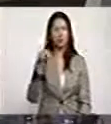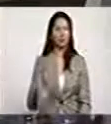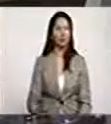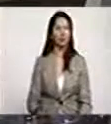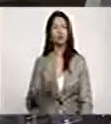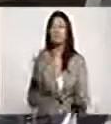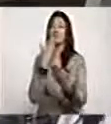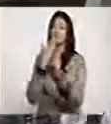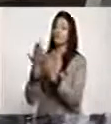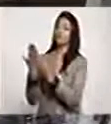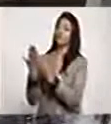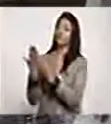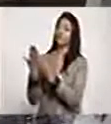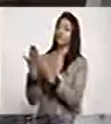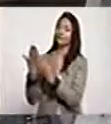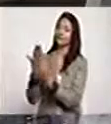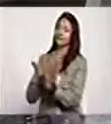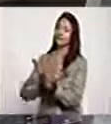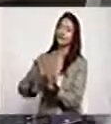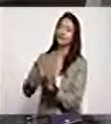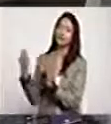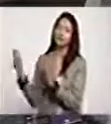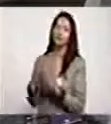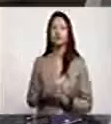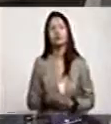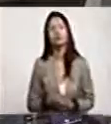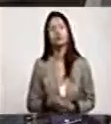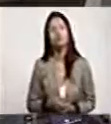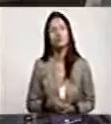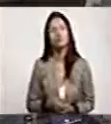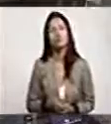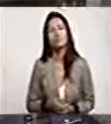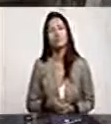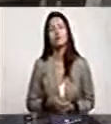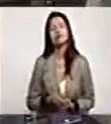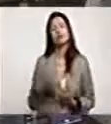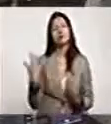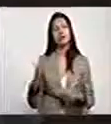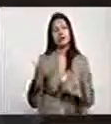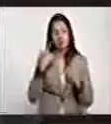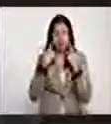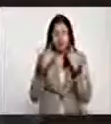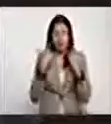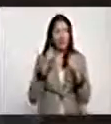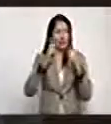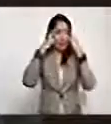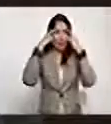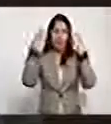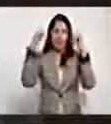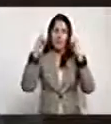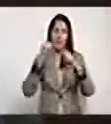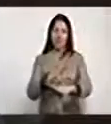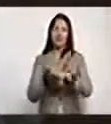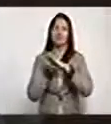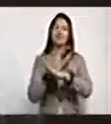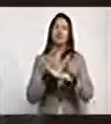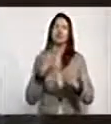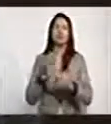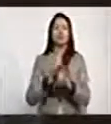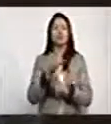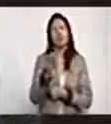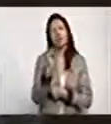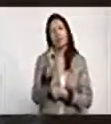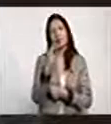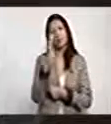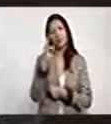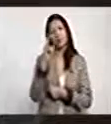Gracias, señor presidente. Realmente preocupante la situación de seguridad que se vive en el municipio de Tibú, norte